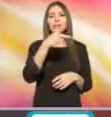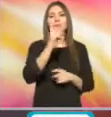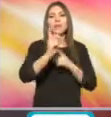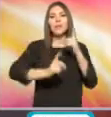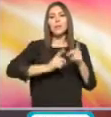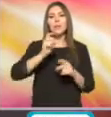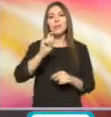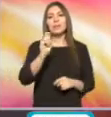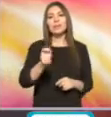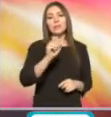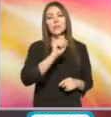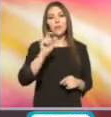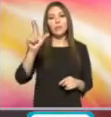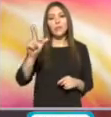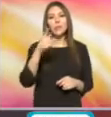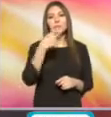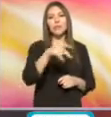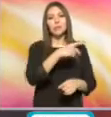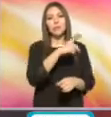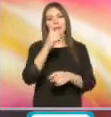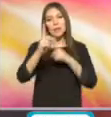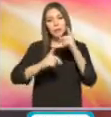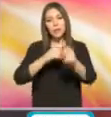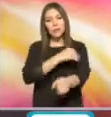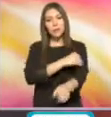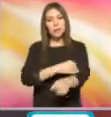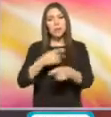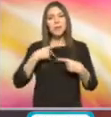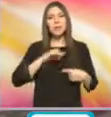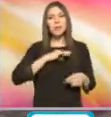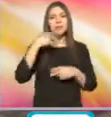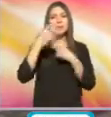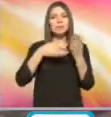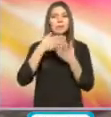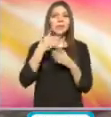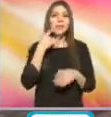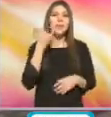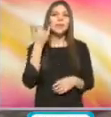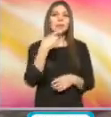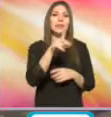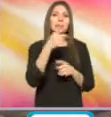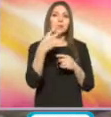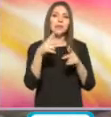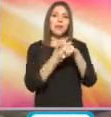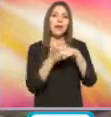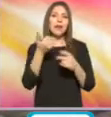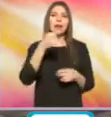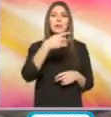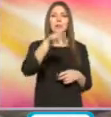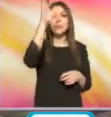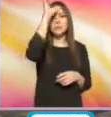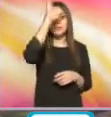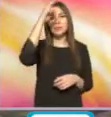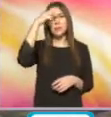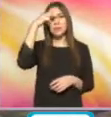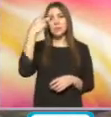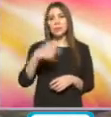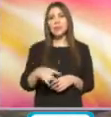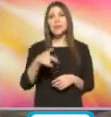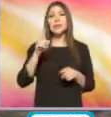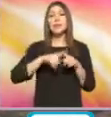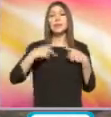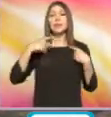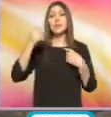deporte profesional, Así es. un deporte familiar también, y como lo he dicho, ¿no? Yo creo que la lucha libre ya es parte de la cultura mexicana. Y el que no